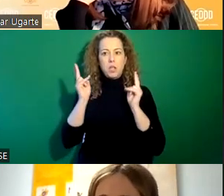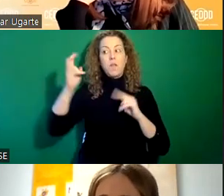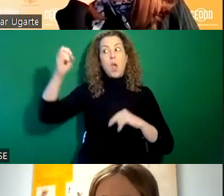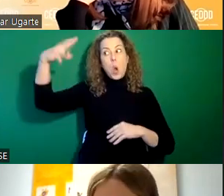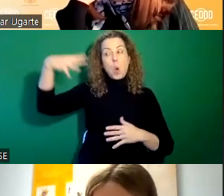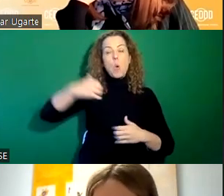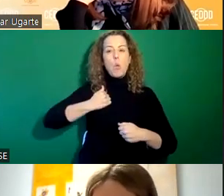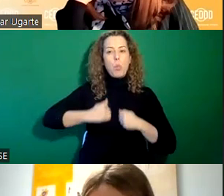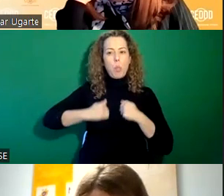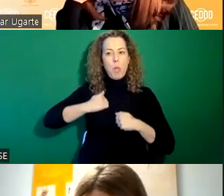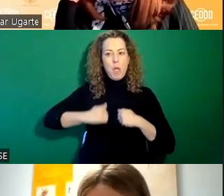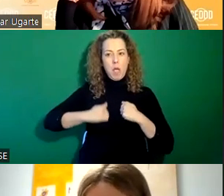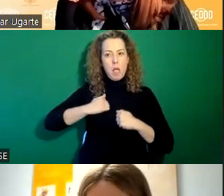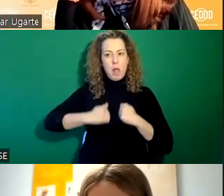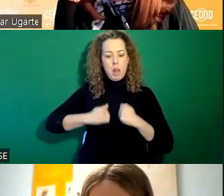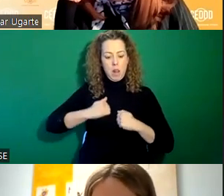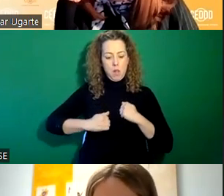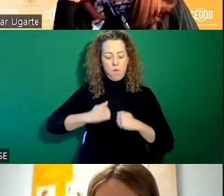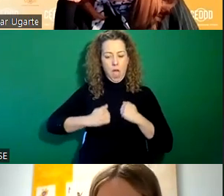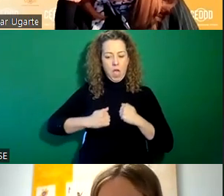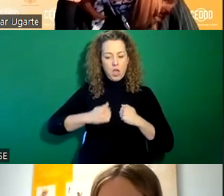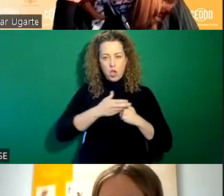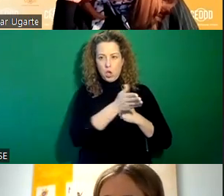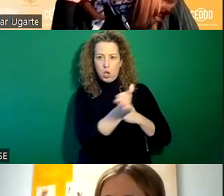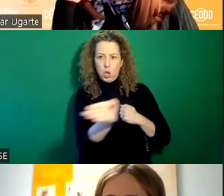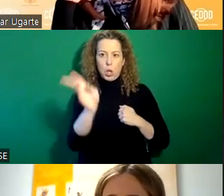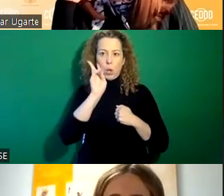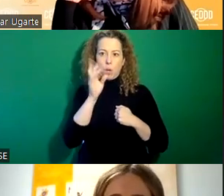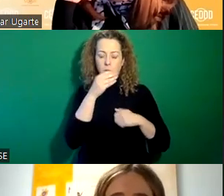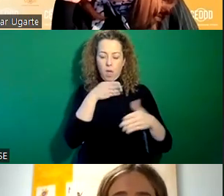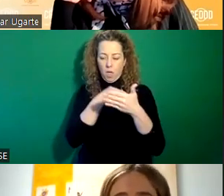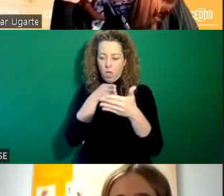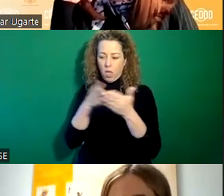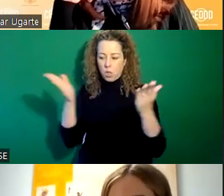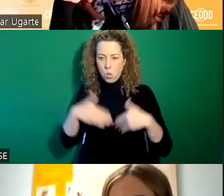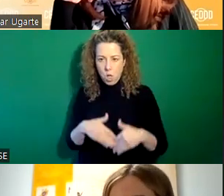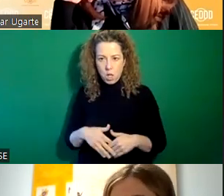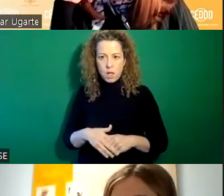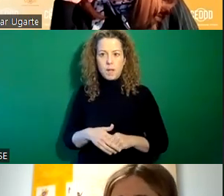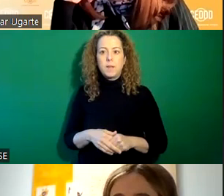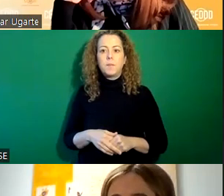a la propia puerta del baño y no tenga obstáculos para llegar.